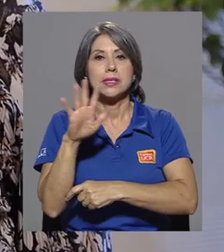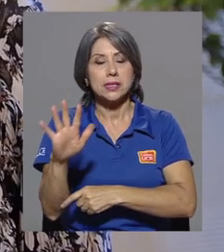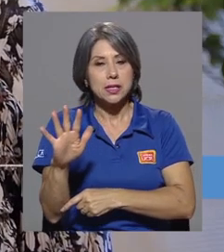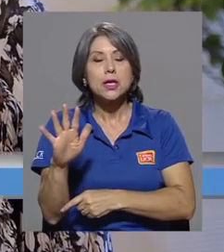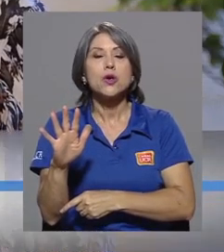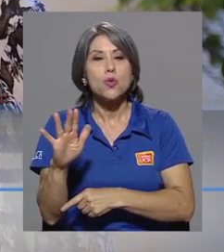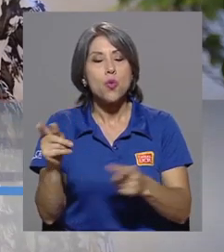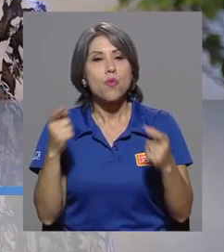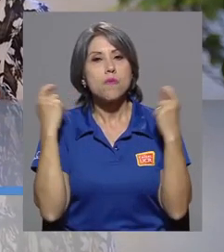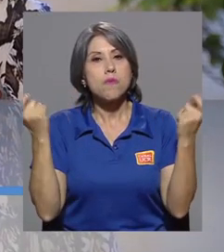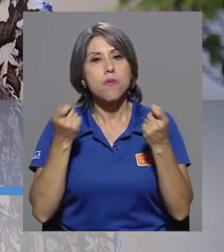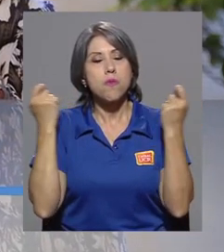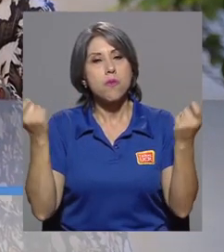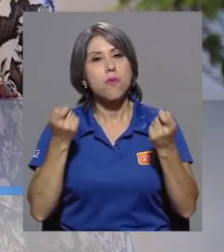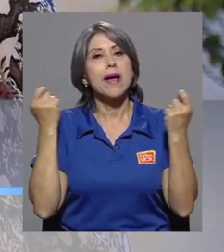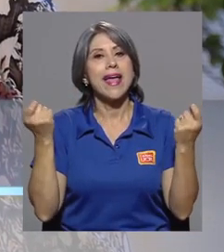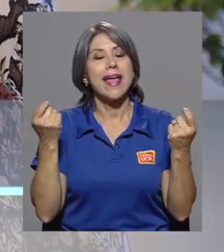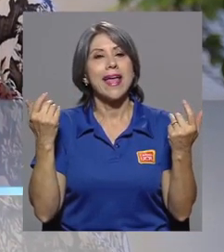es